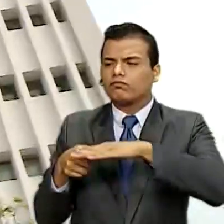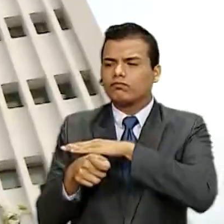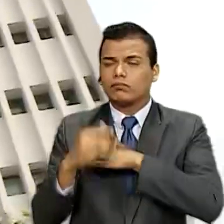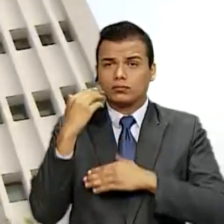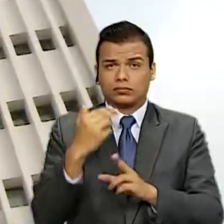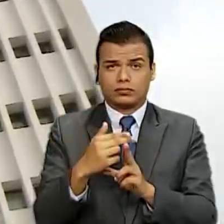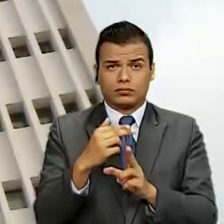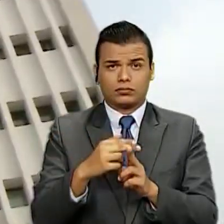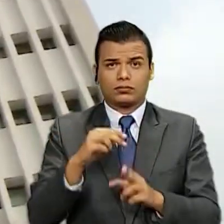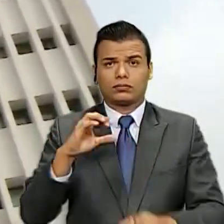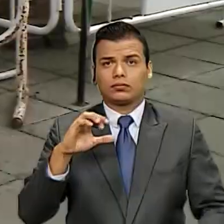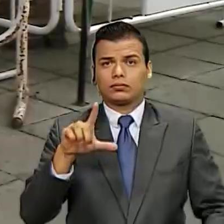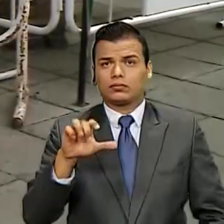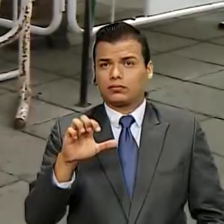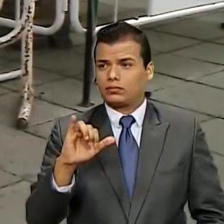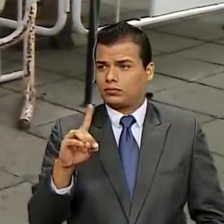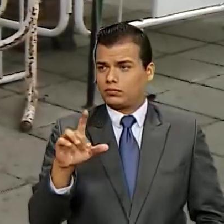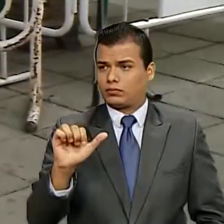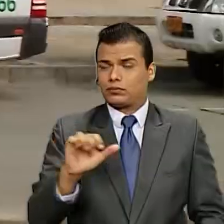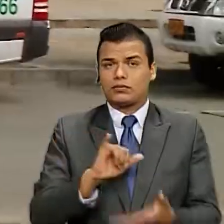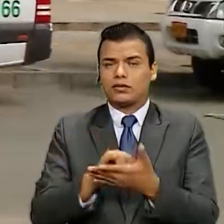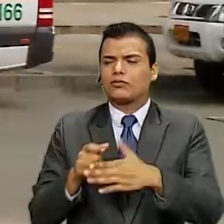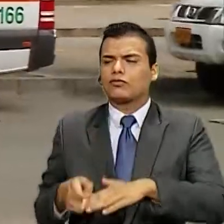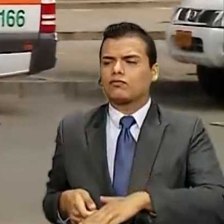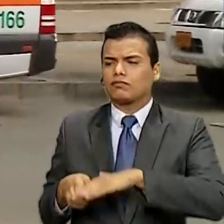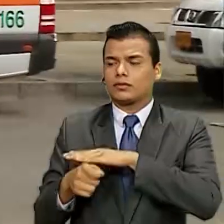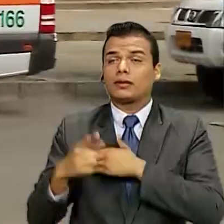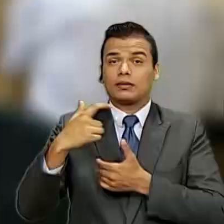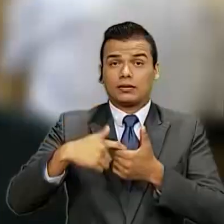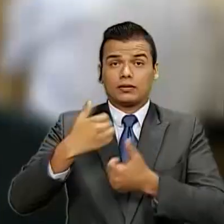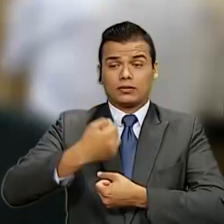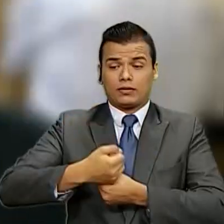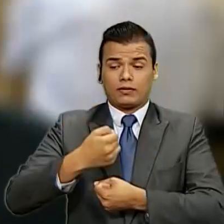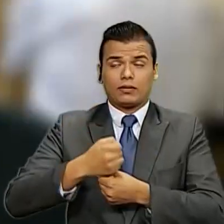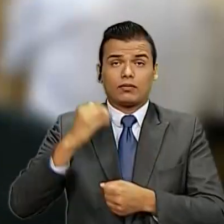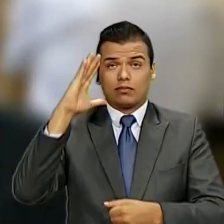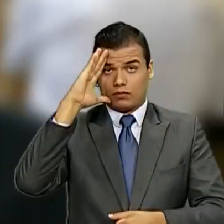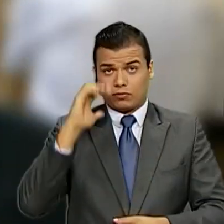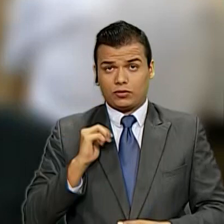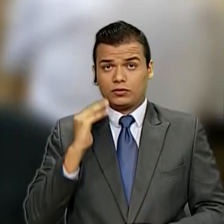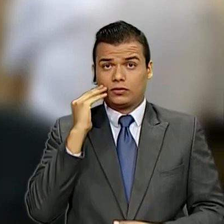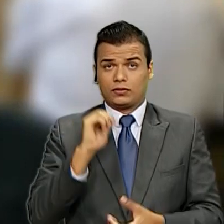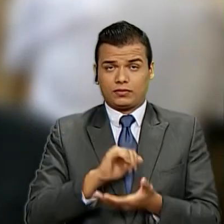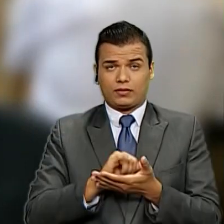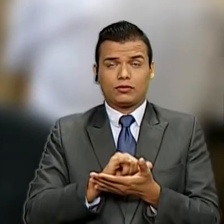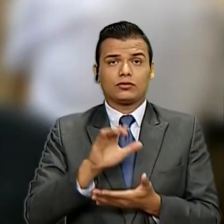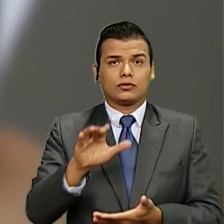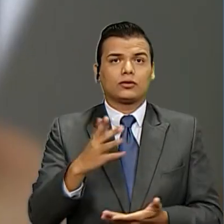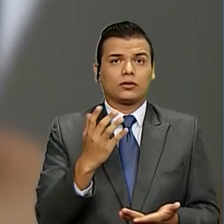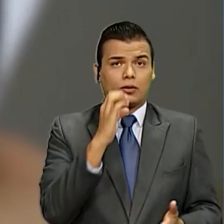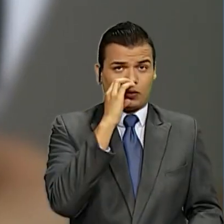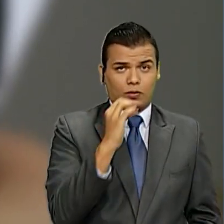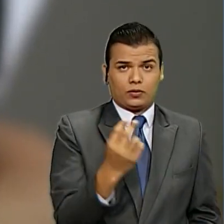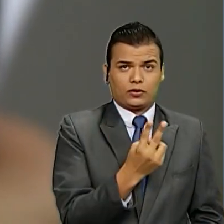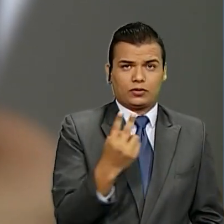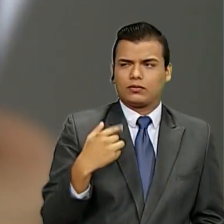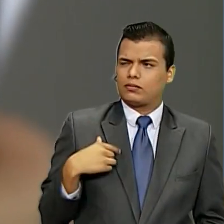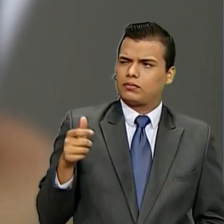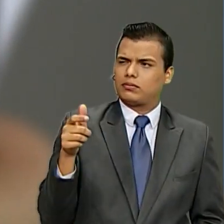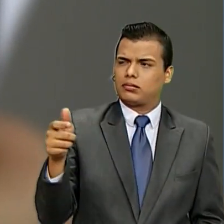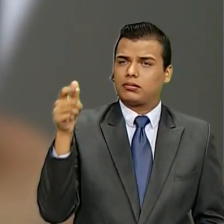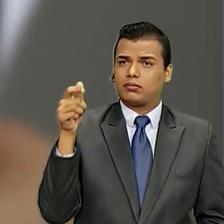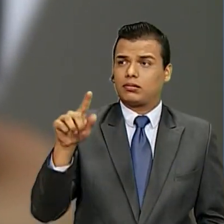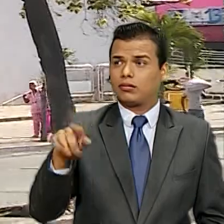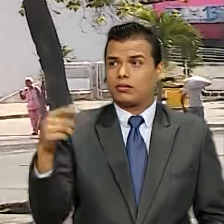Policía Nacional, Cleida del Carmen Tapia Arrieta. Según la investigación, los dos hombres dispararon contra la patrullera y su